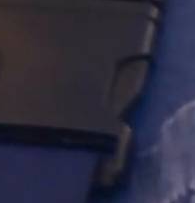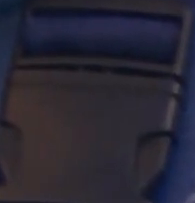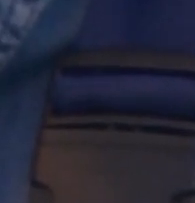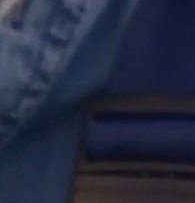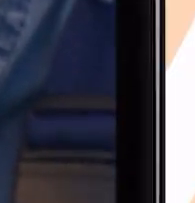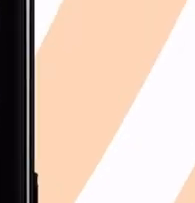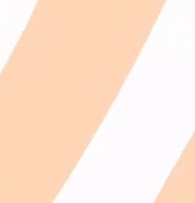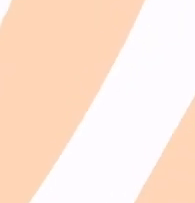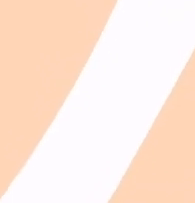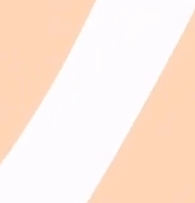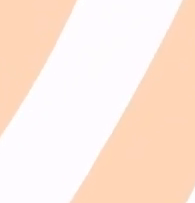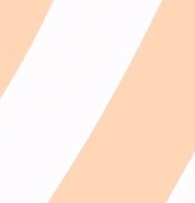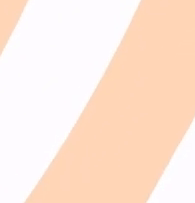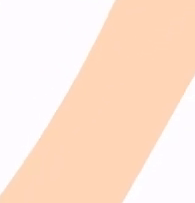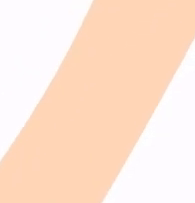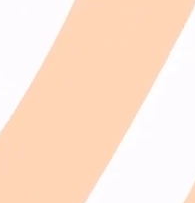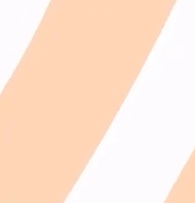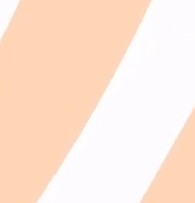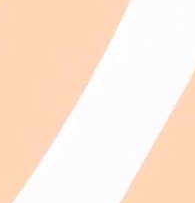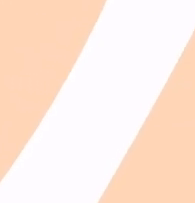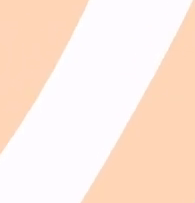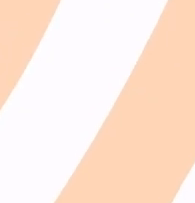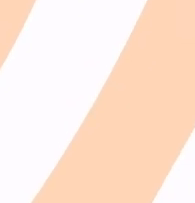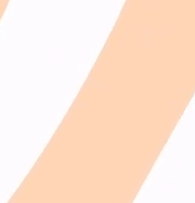a las personas de una manera clara y atractiva.